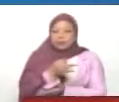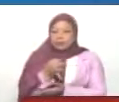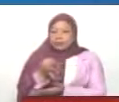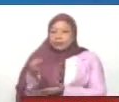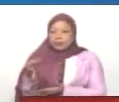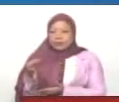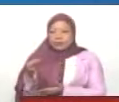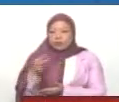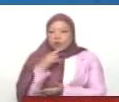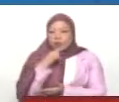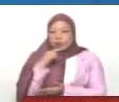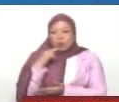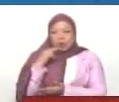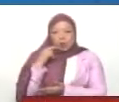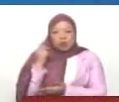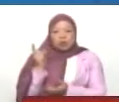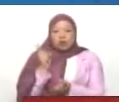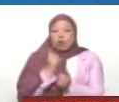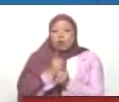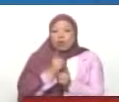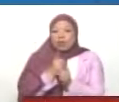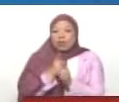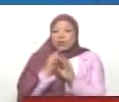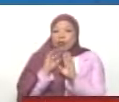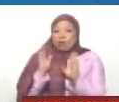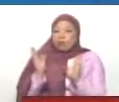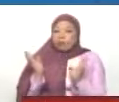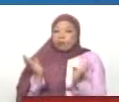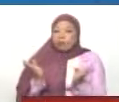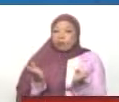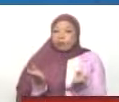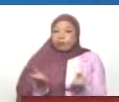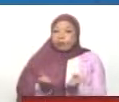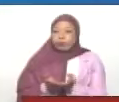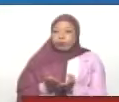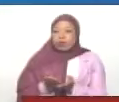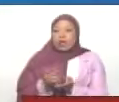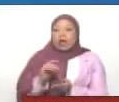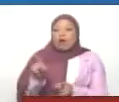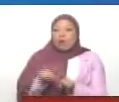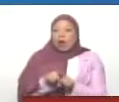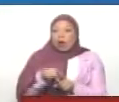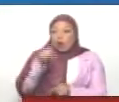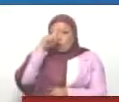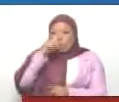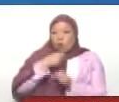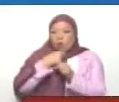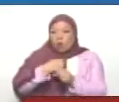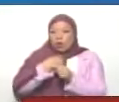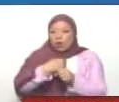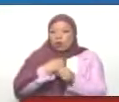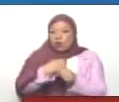espectaculares. Estos golfeados compiten con los golfeados de El Junquito.